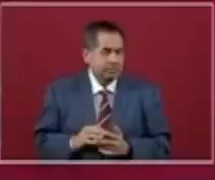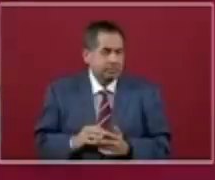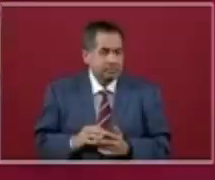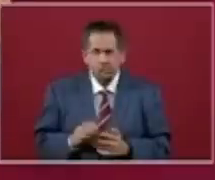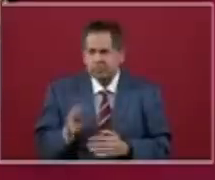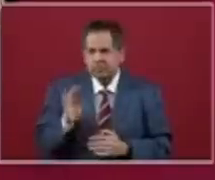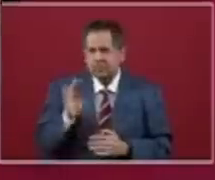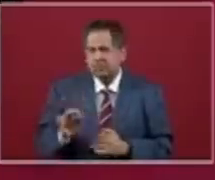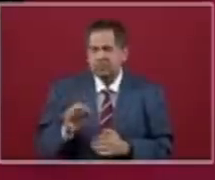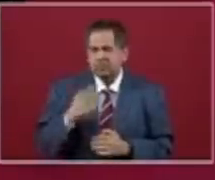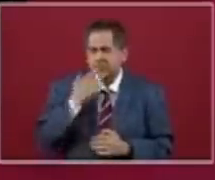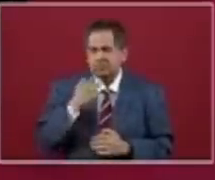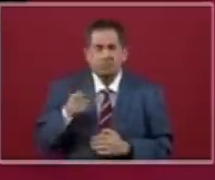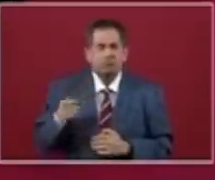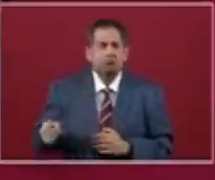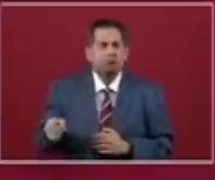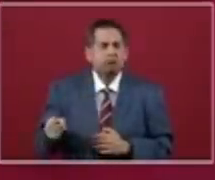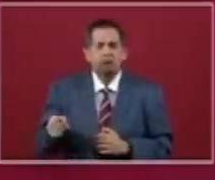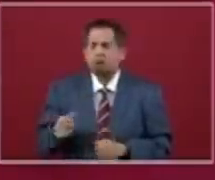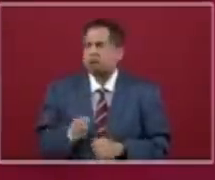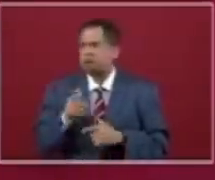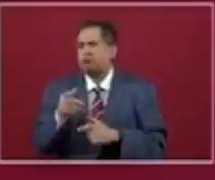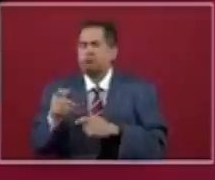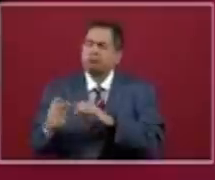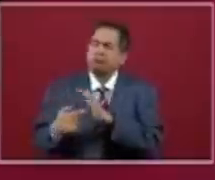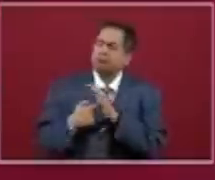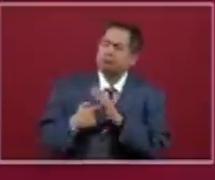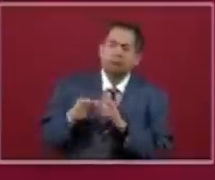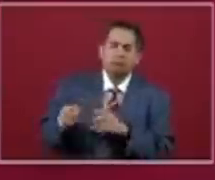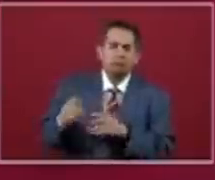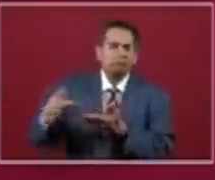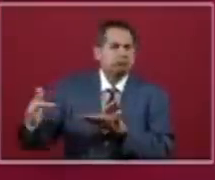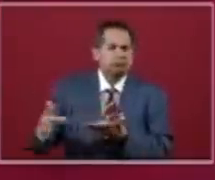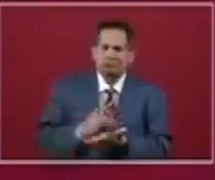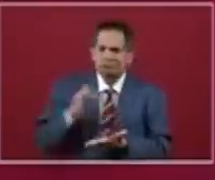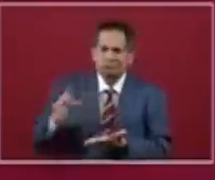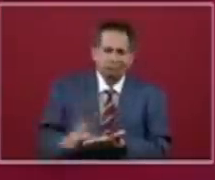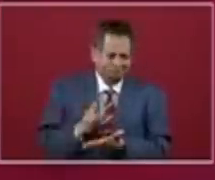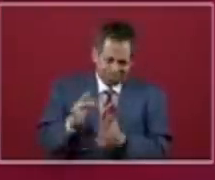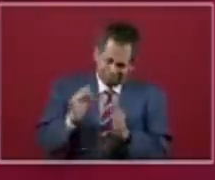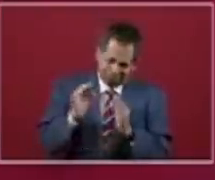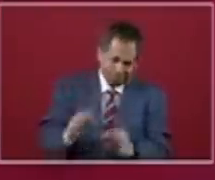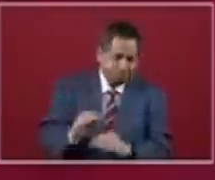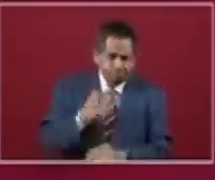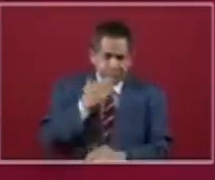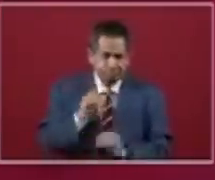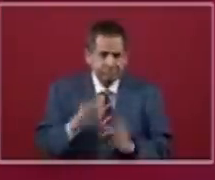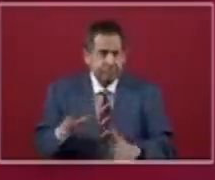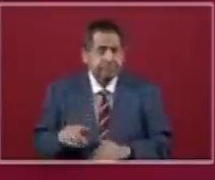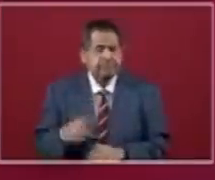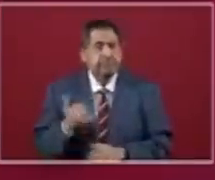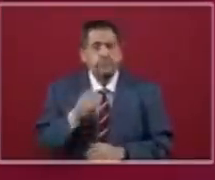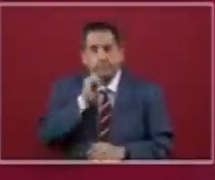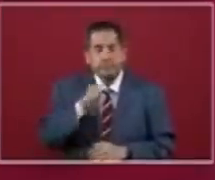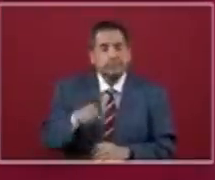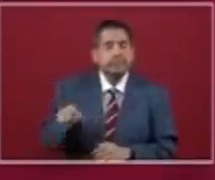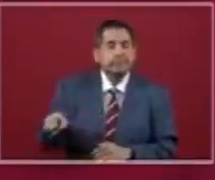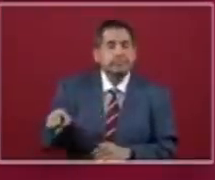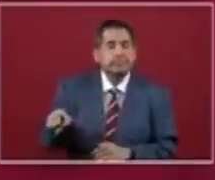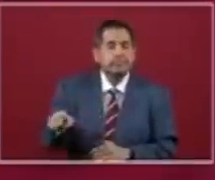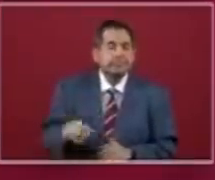fue una manifestación de apoyo y de